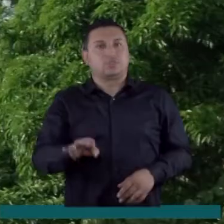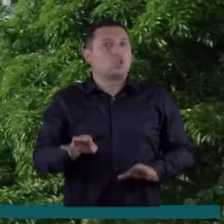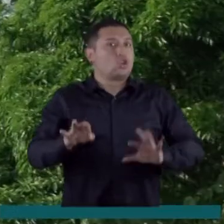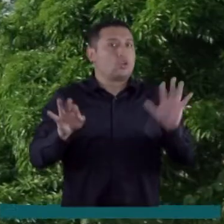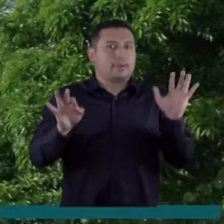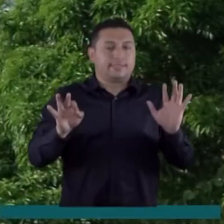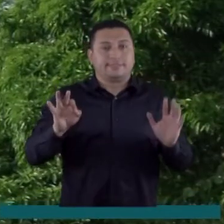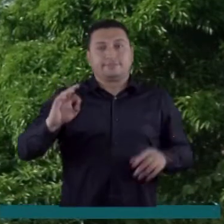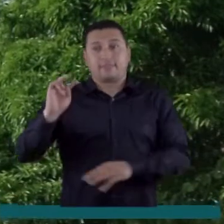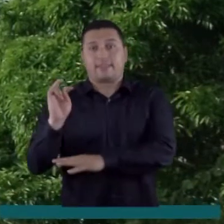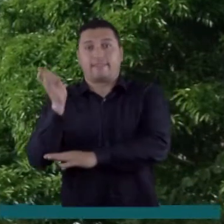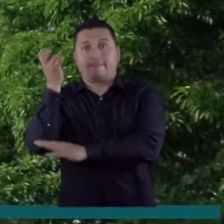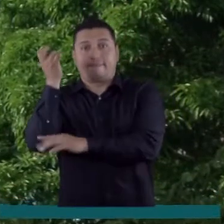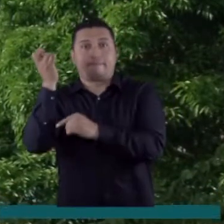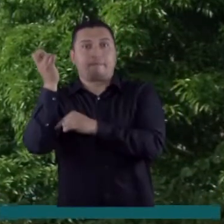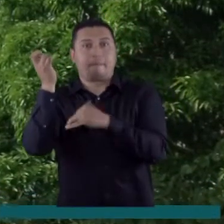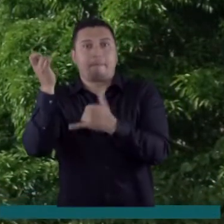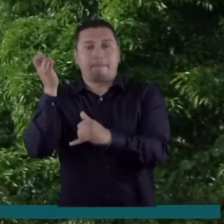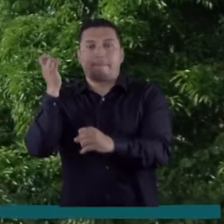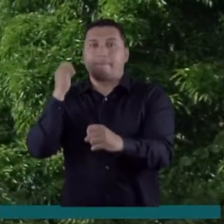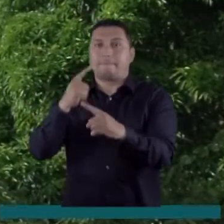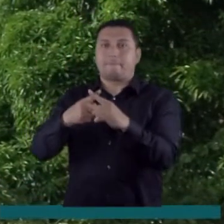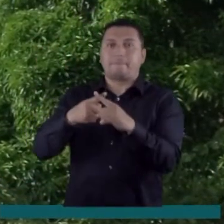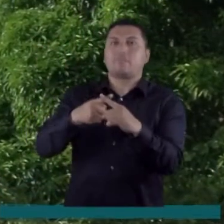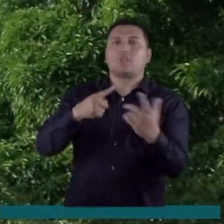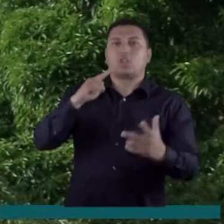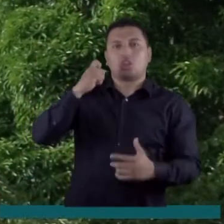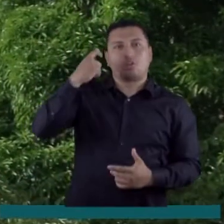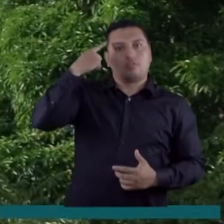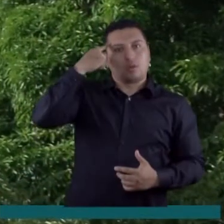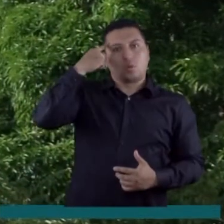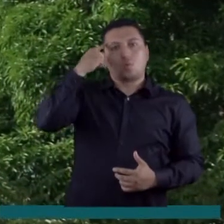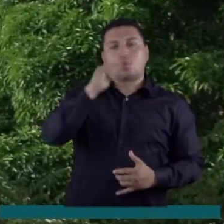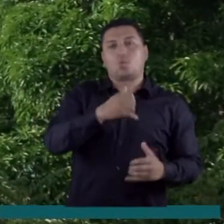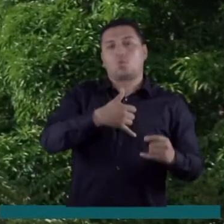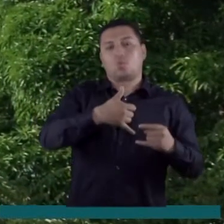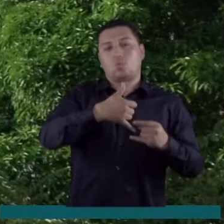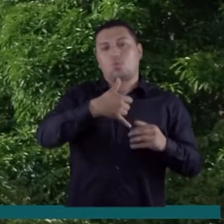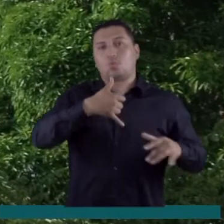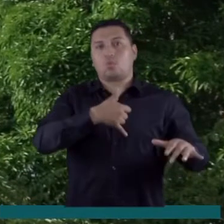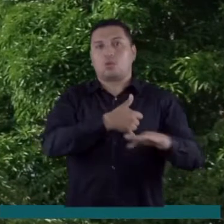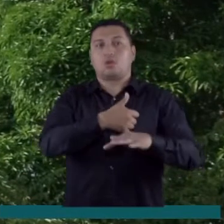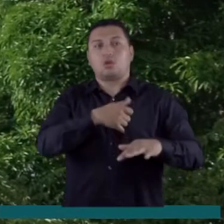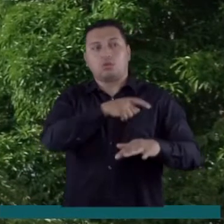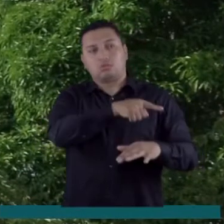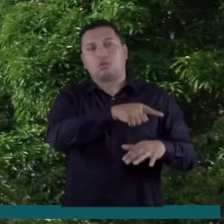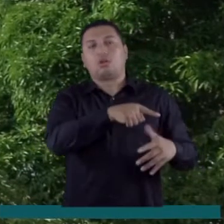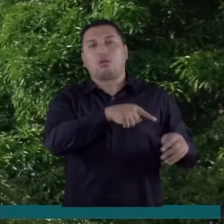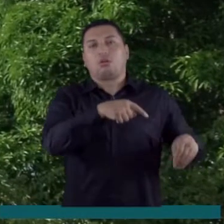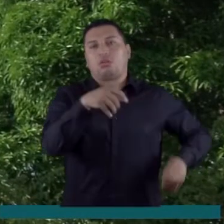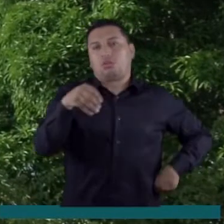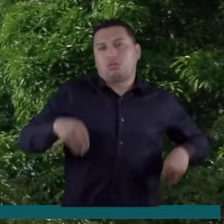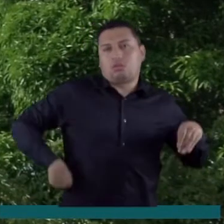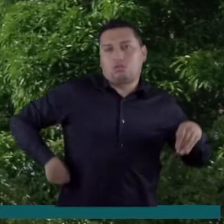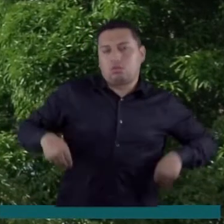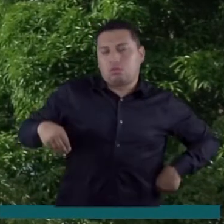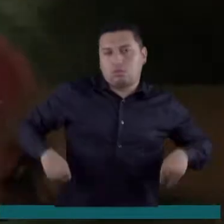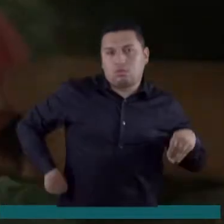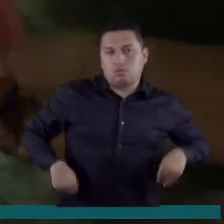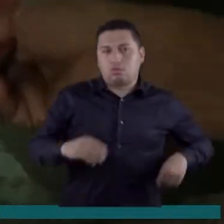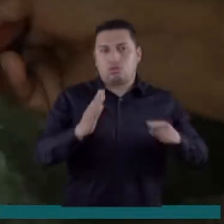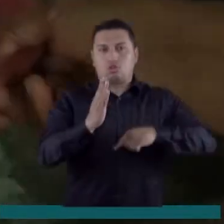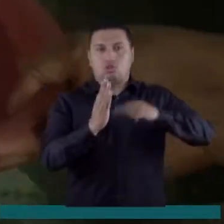46.46% de la obra. De acuerdo con la Fiscalía General de la Nación, dos exgobernadores de Guainía han recibido medidas de aseguramiento